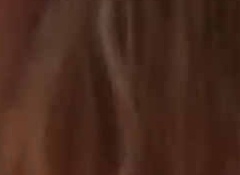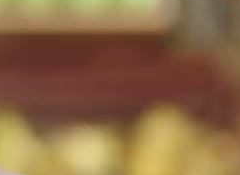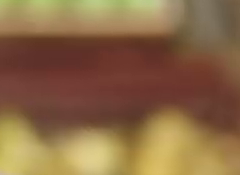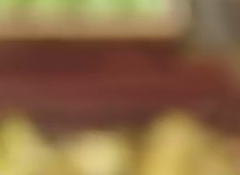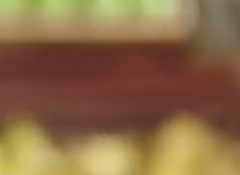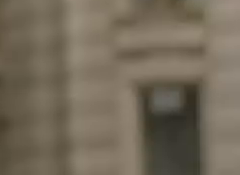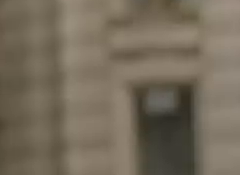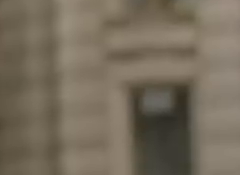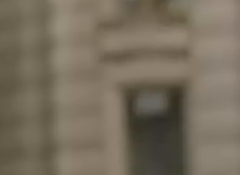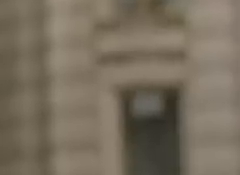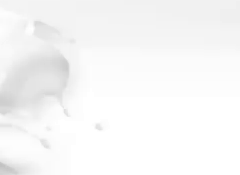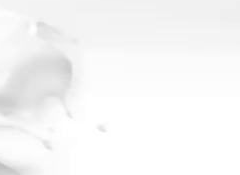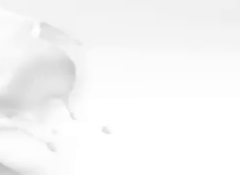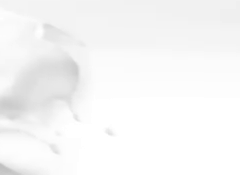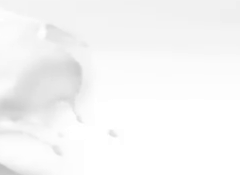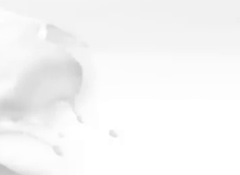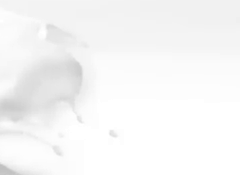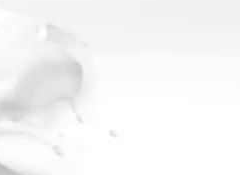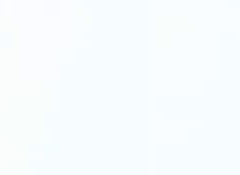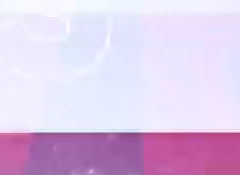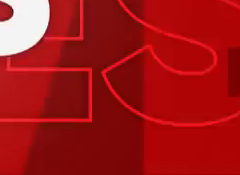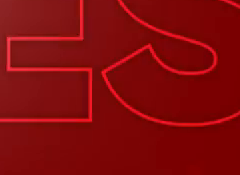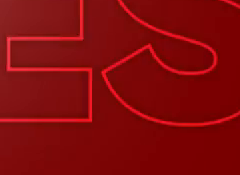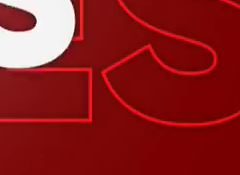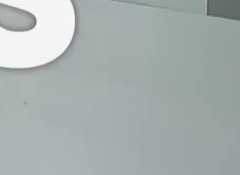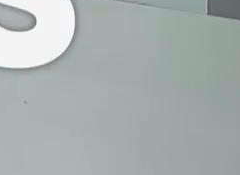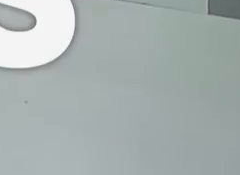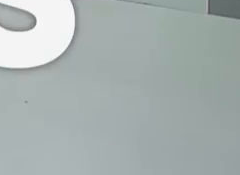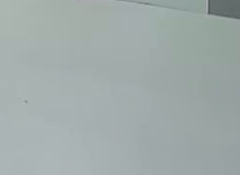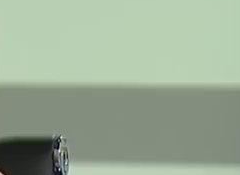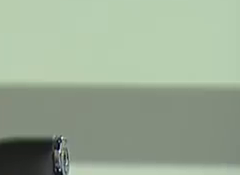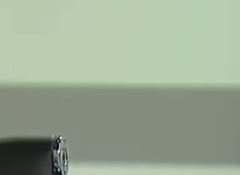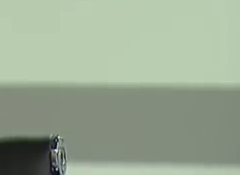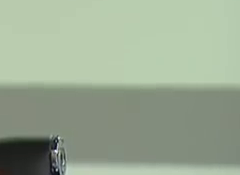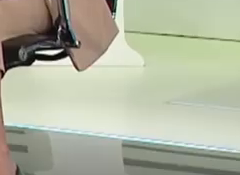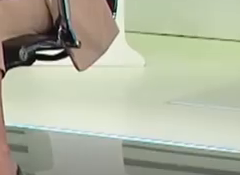piel profundamente nutrida, sentí la diferencia con Dove.